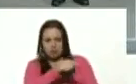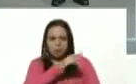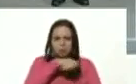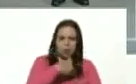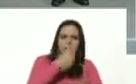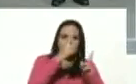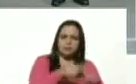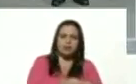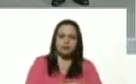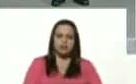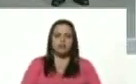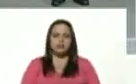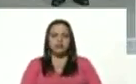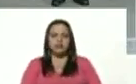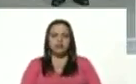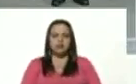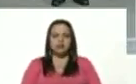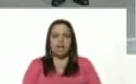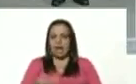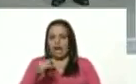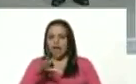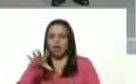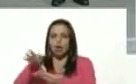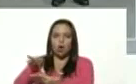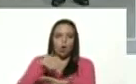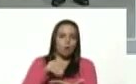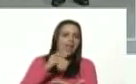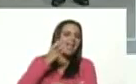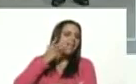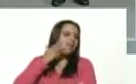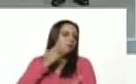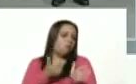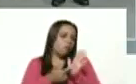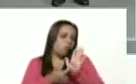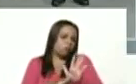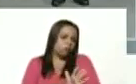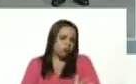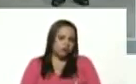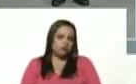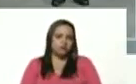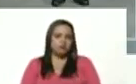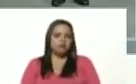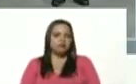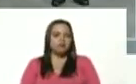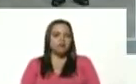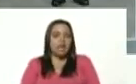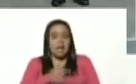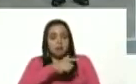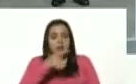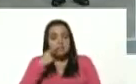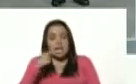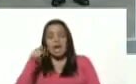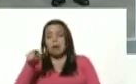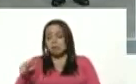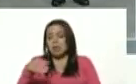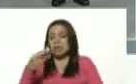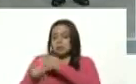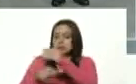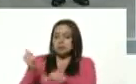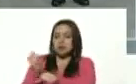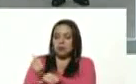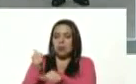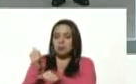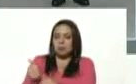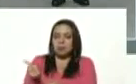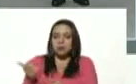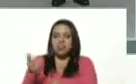el efecto ejemplo, ¿verdad? Es un ejemplo. La gente dice, mira lo que hicieron por allá. Hay que